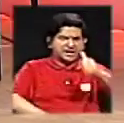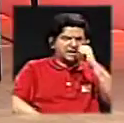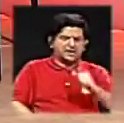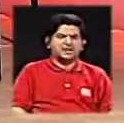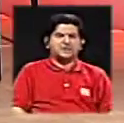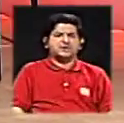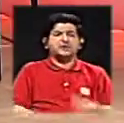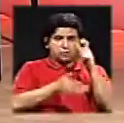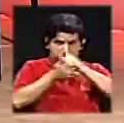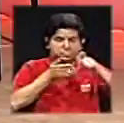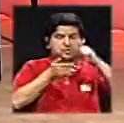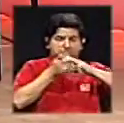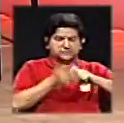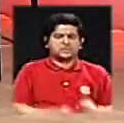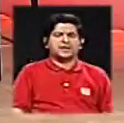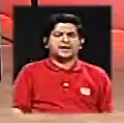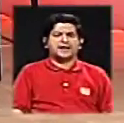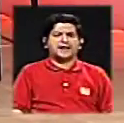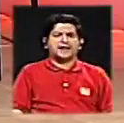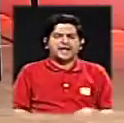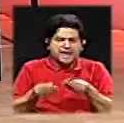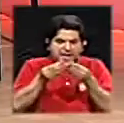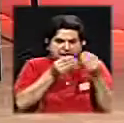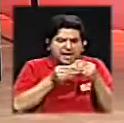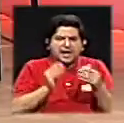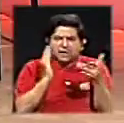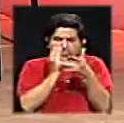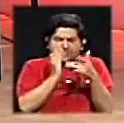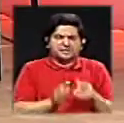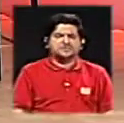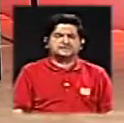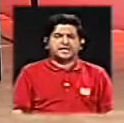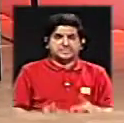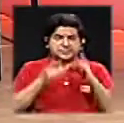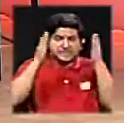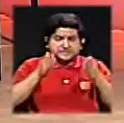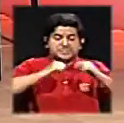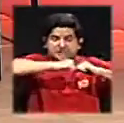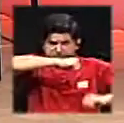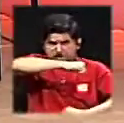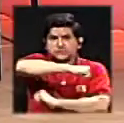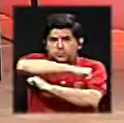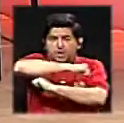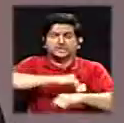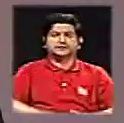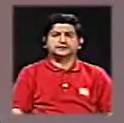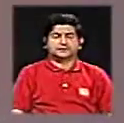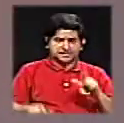Ingeniería Civil, geotecnistas, geólogo en el ANAME, expertos en puentes,